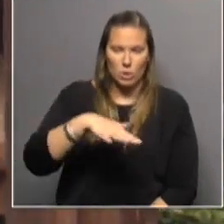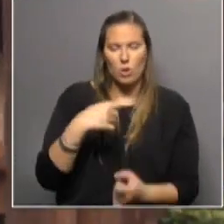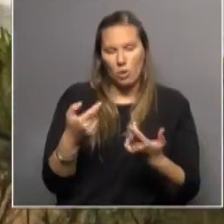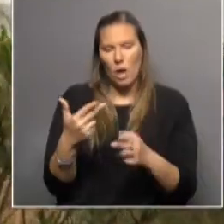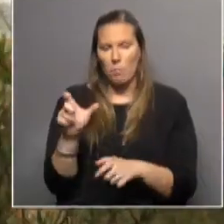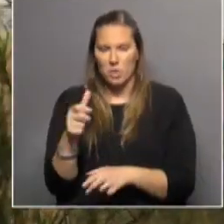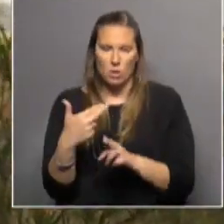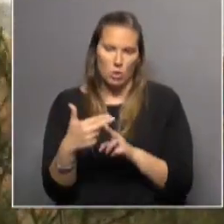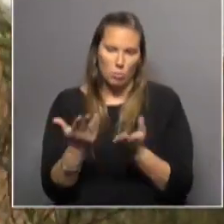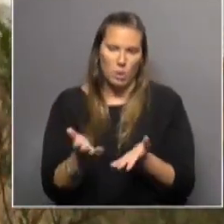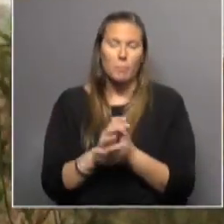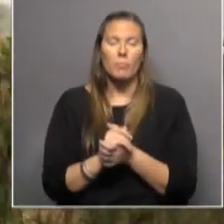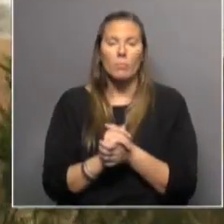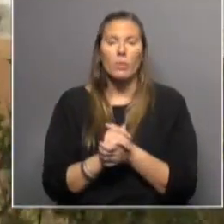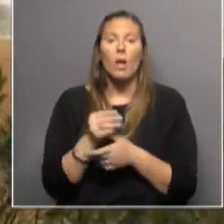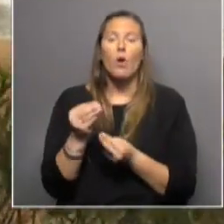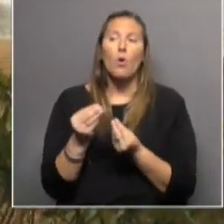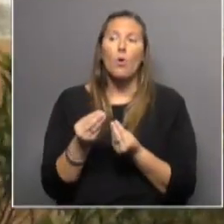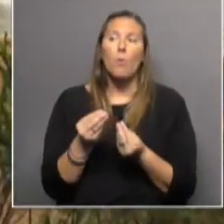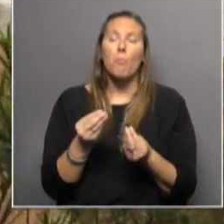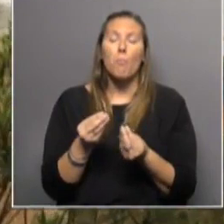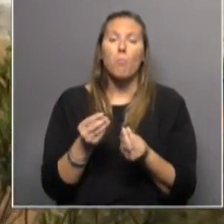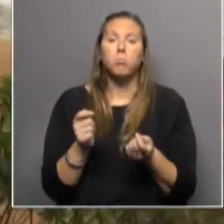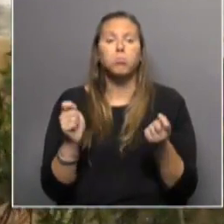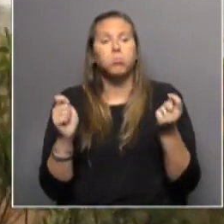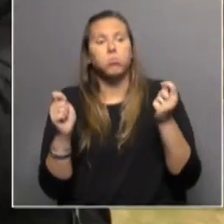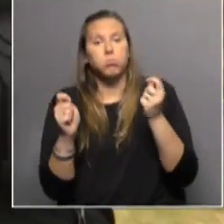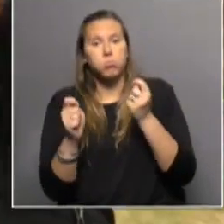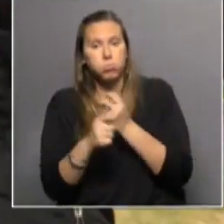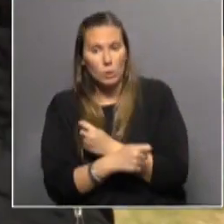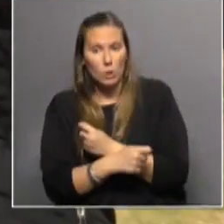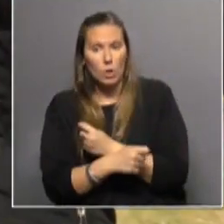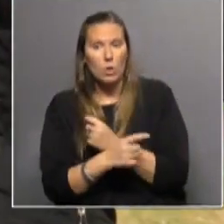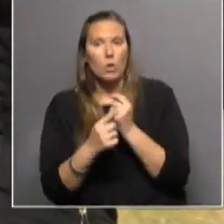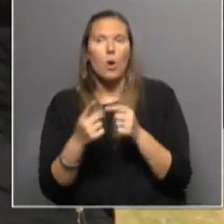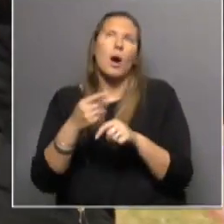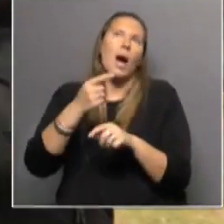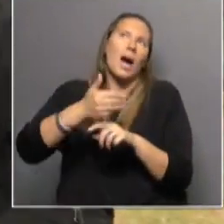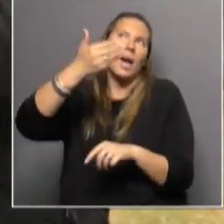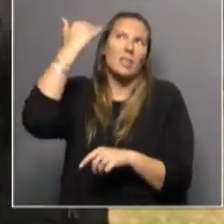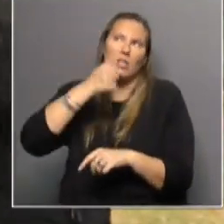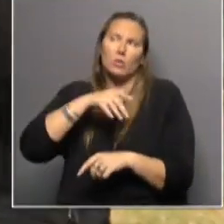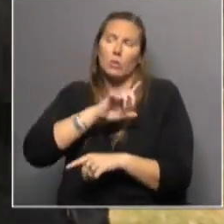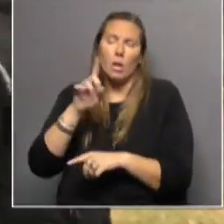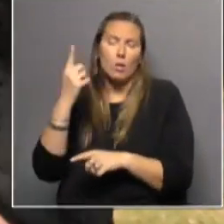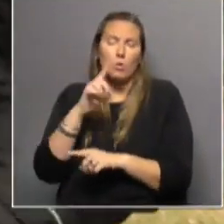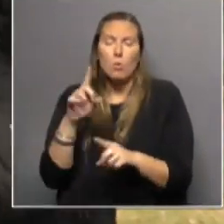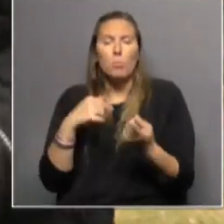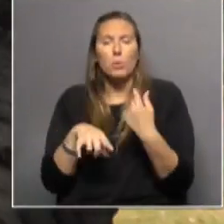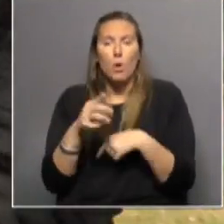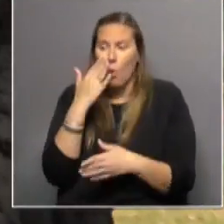¿Cómo ha cambiado en estos últimos años, digamos, no volviendo hacia atrás en la historia, pero si no, en este